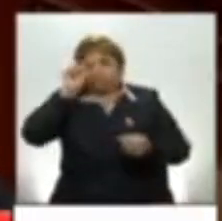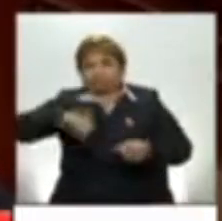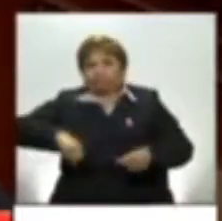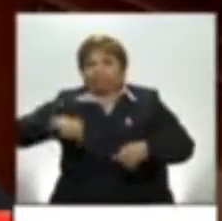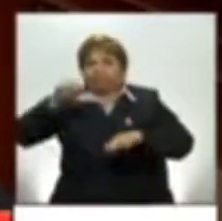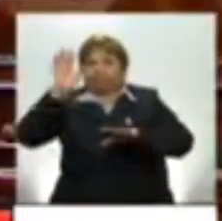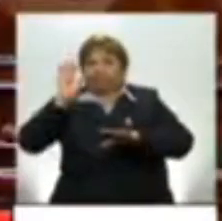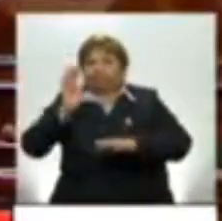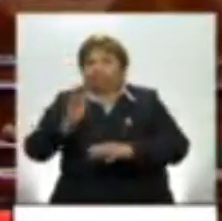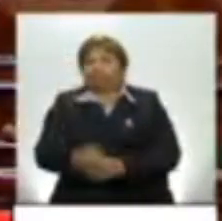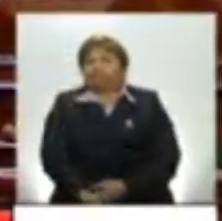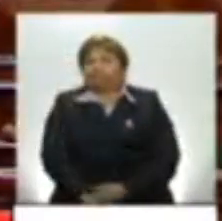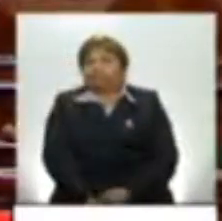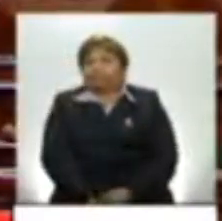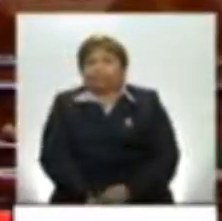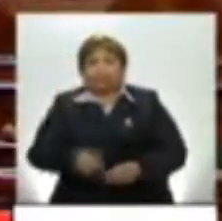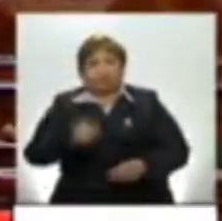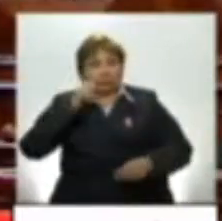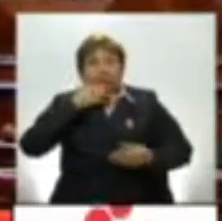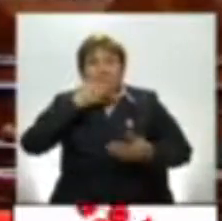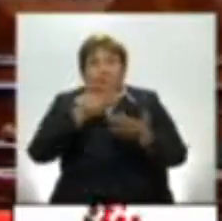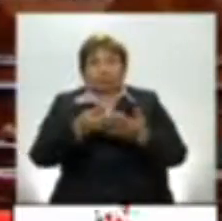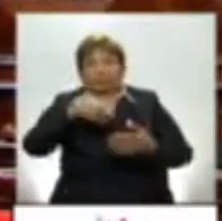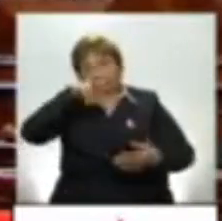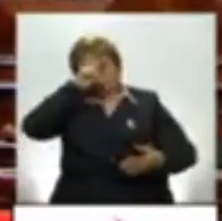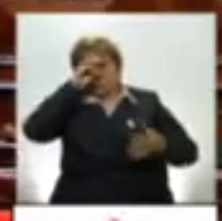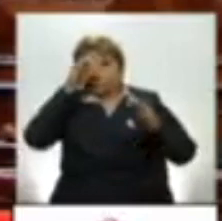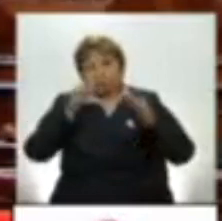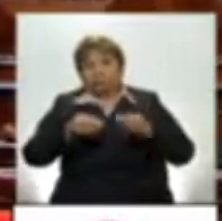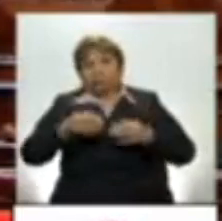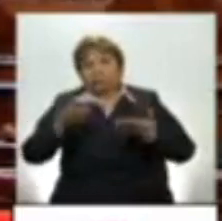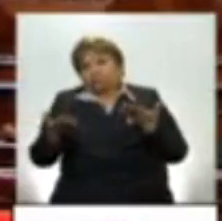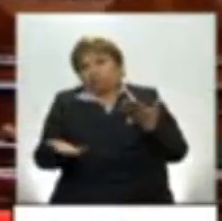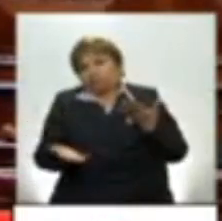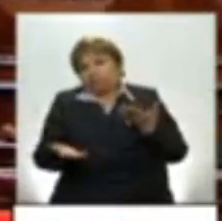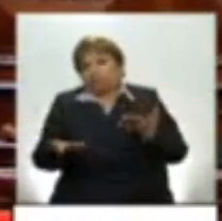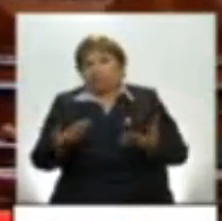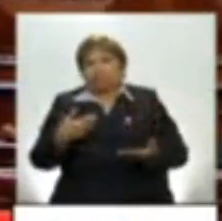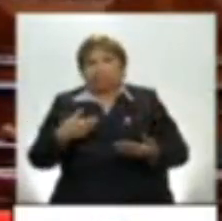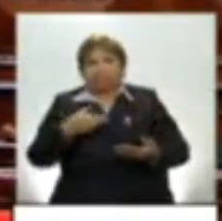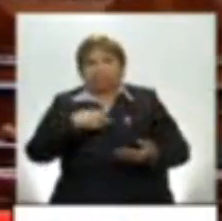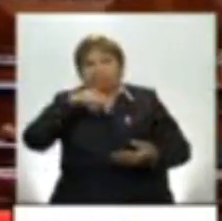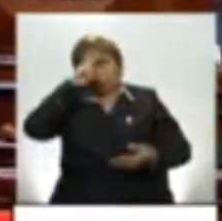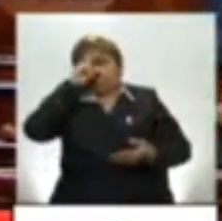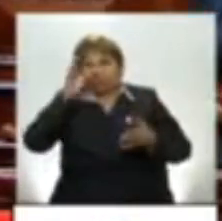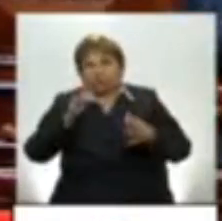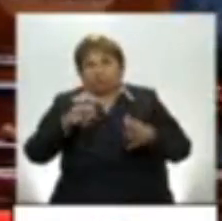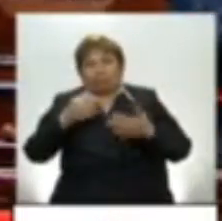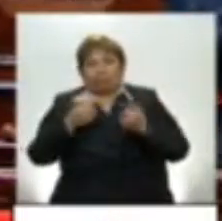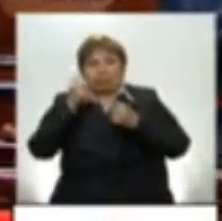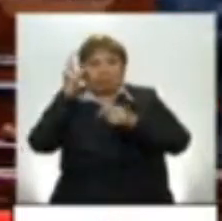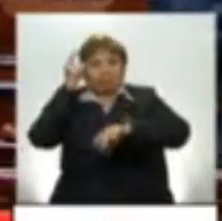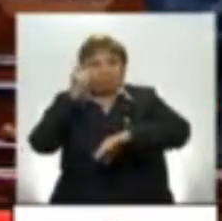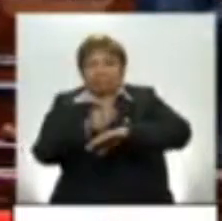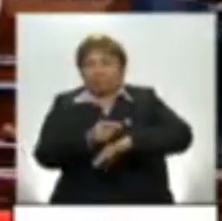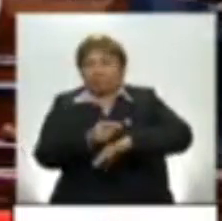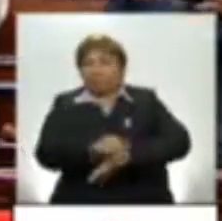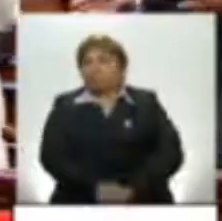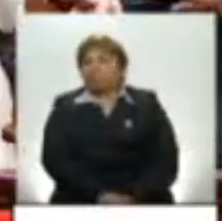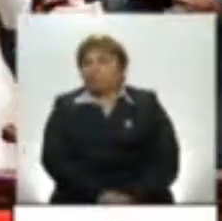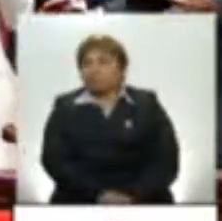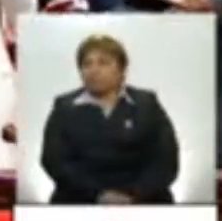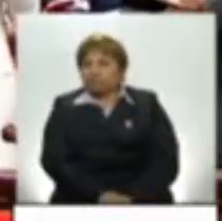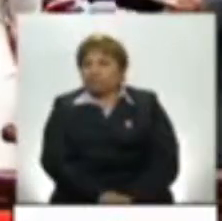juro. Si así lo hace, que Dios y la patria lo premien, sino que él y la nación se lo demanden. Muchas gracias.